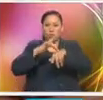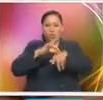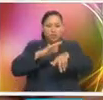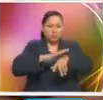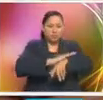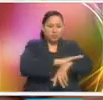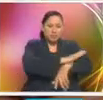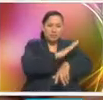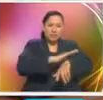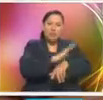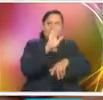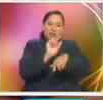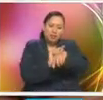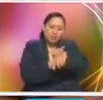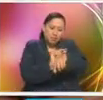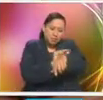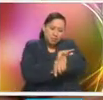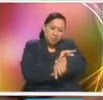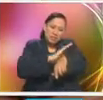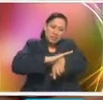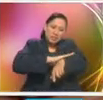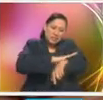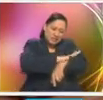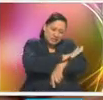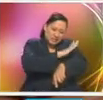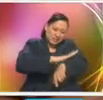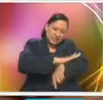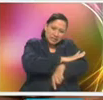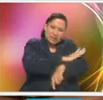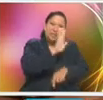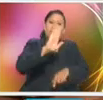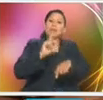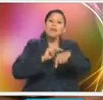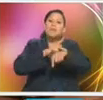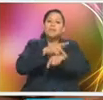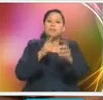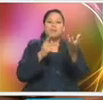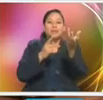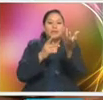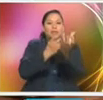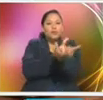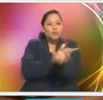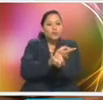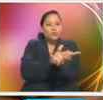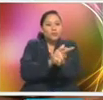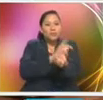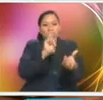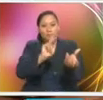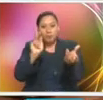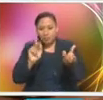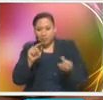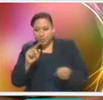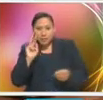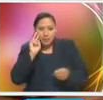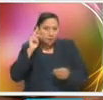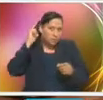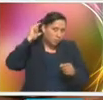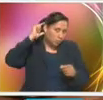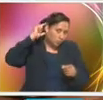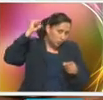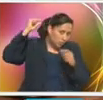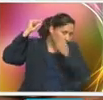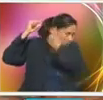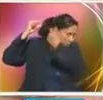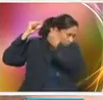sí tienen como una ligera pelusa o piel de durazno. Okay. En algunas partes del cuerpo sí es más visible, como las orejas, de repente